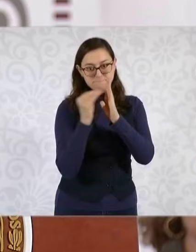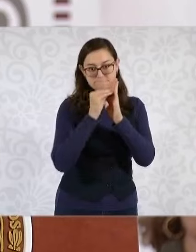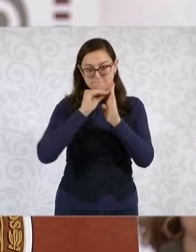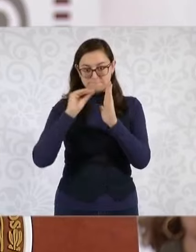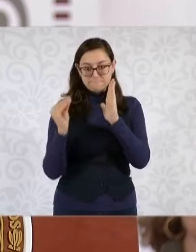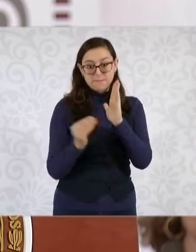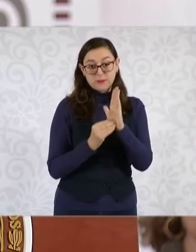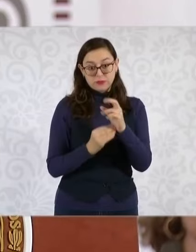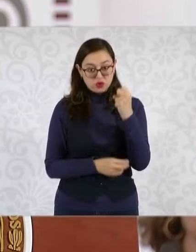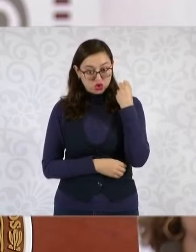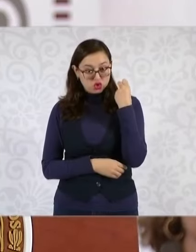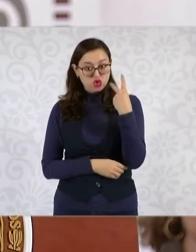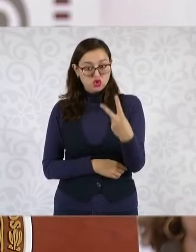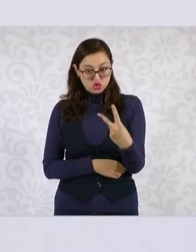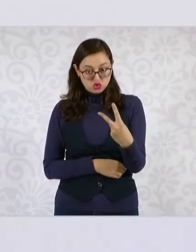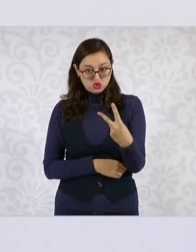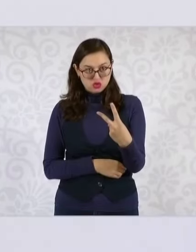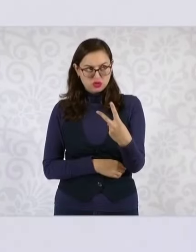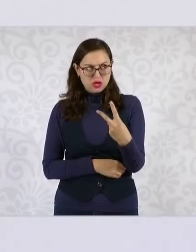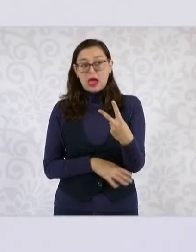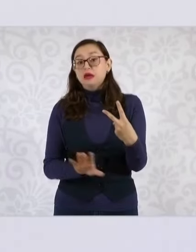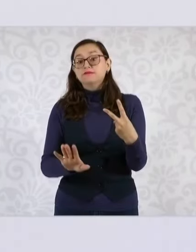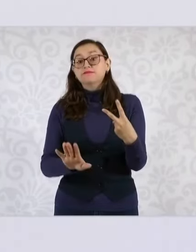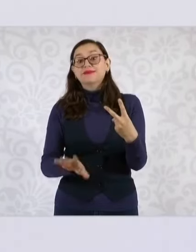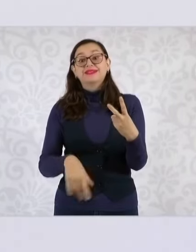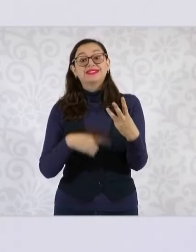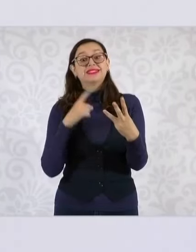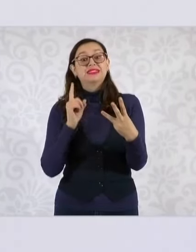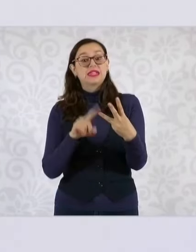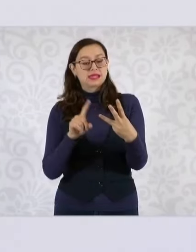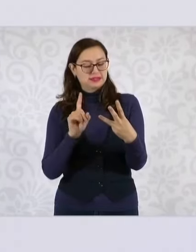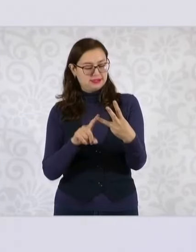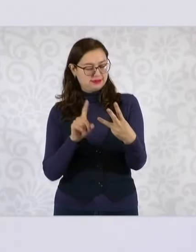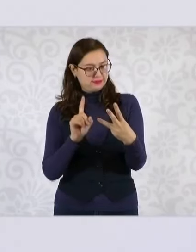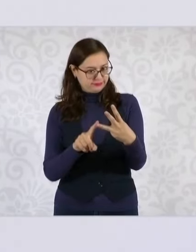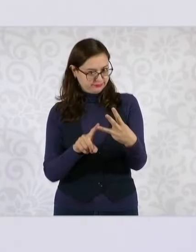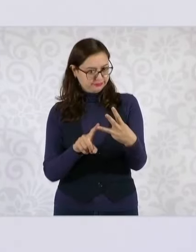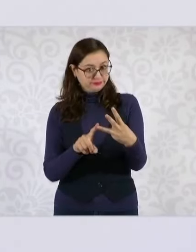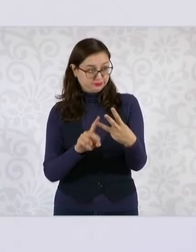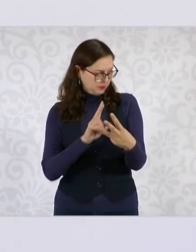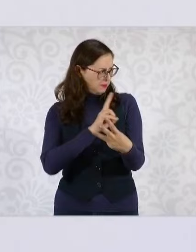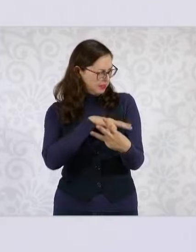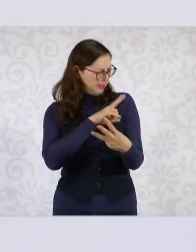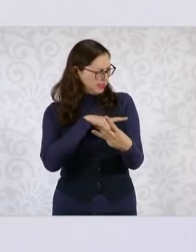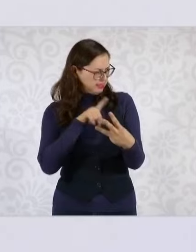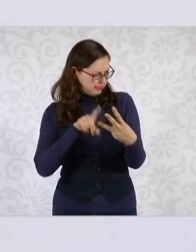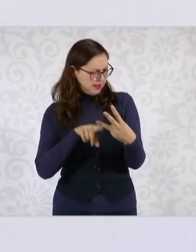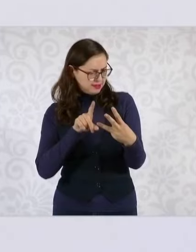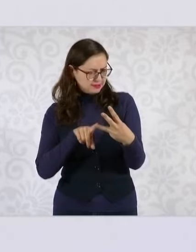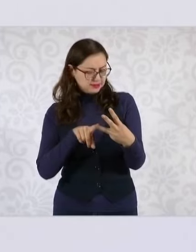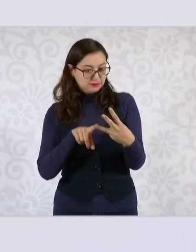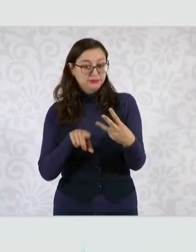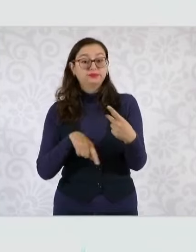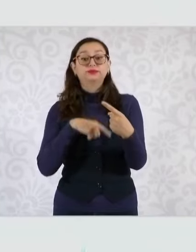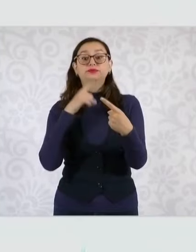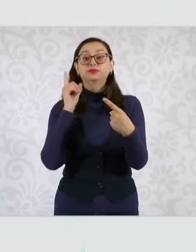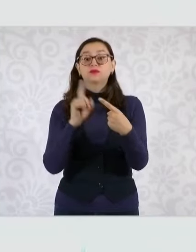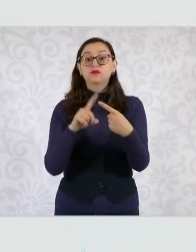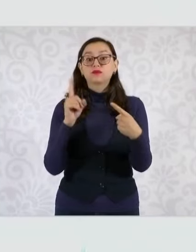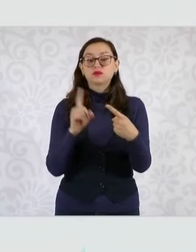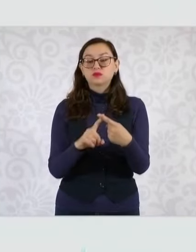concedámosle, es un paso. Ahora, viene otra parte. Una de las cualidades que más se menciona cuando se habla